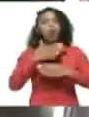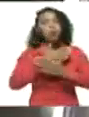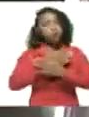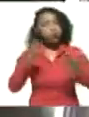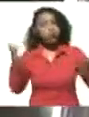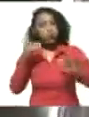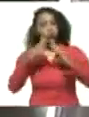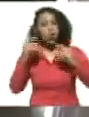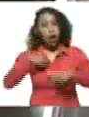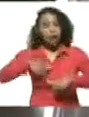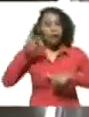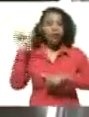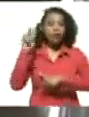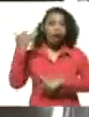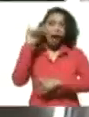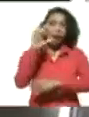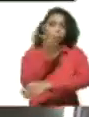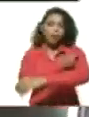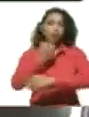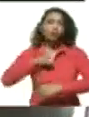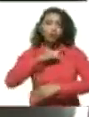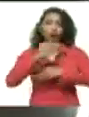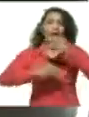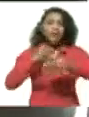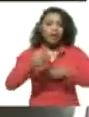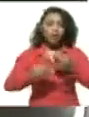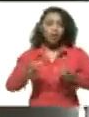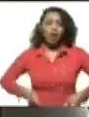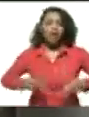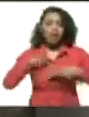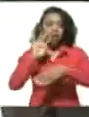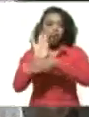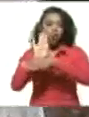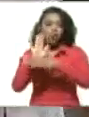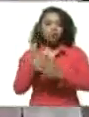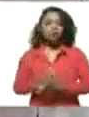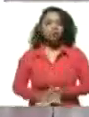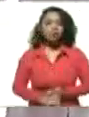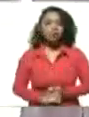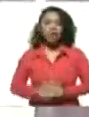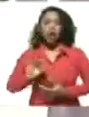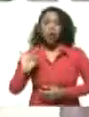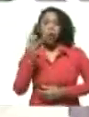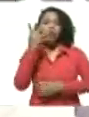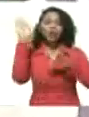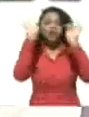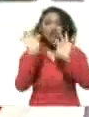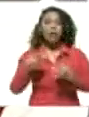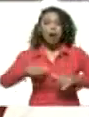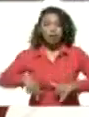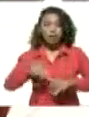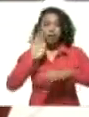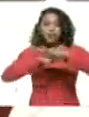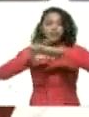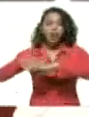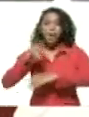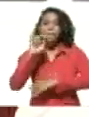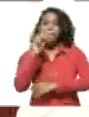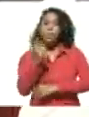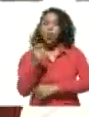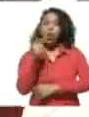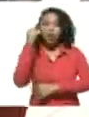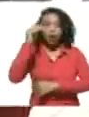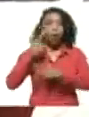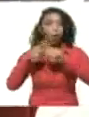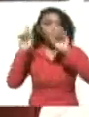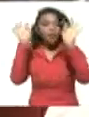y nosotros tenemos que garantizar la vida y la salud de todos hemos entrado en una cuarta fase además se han anunciado hace pocos días otras medidas para garantizar